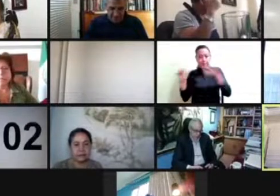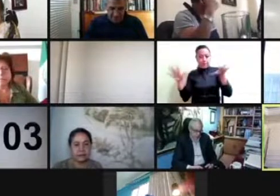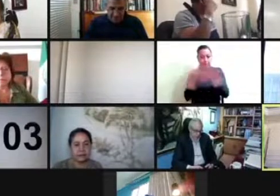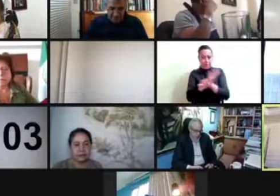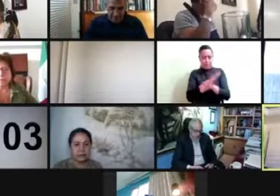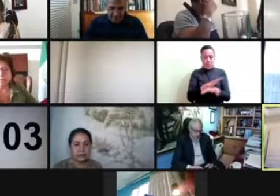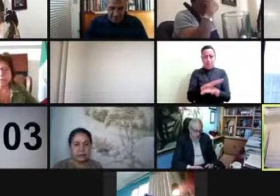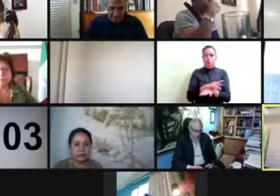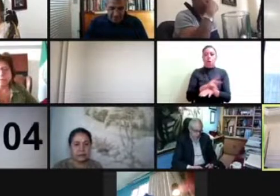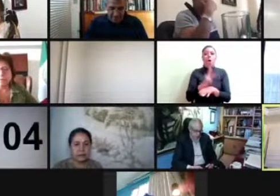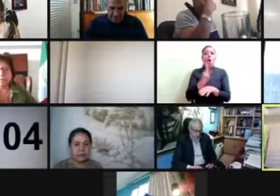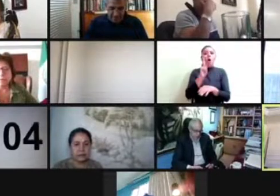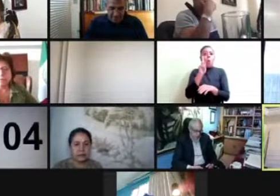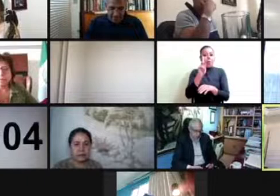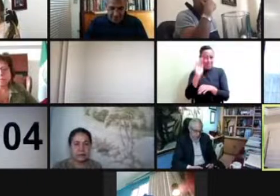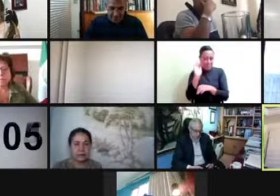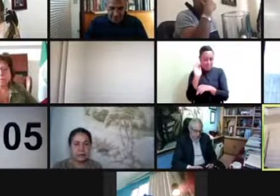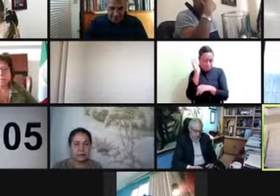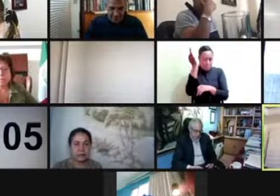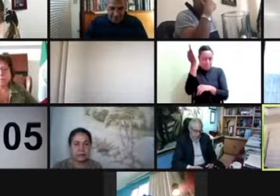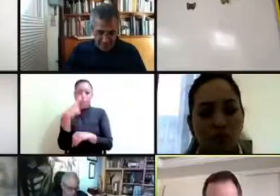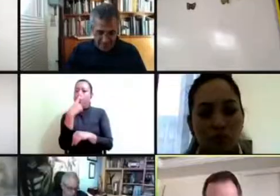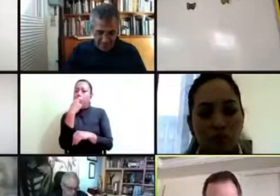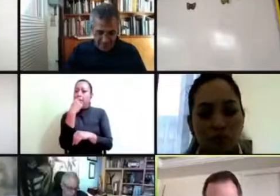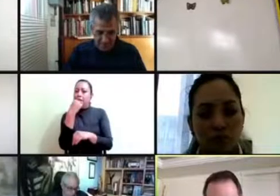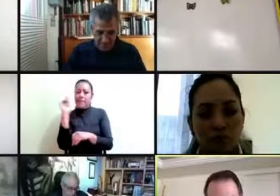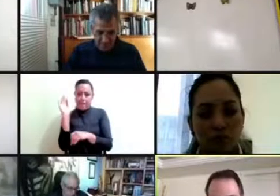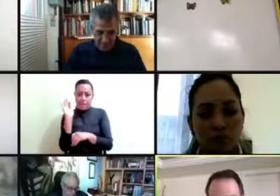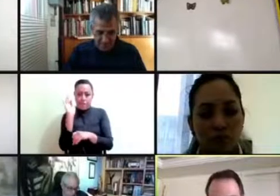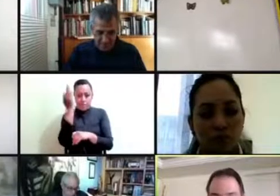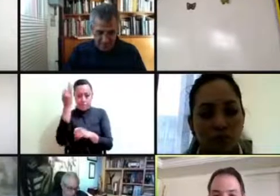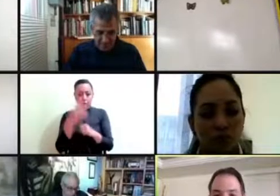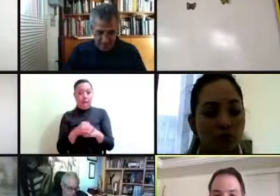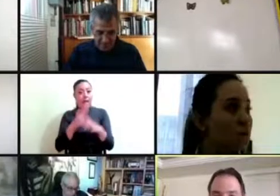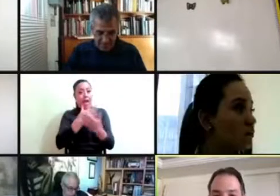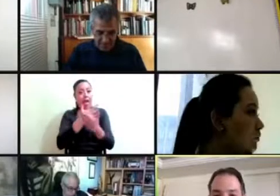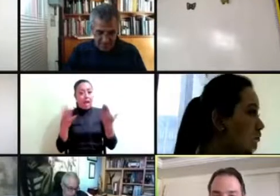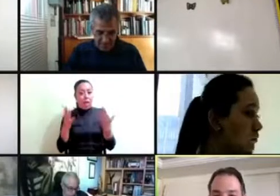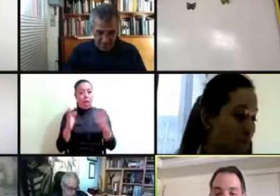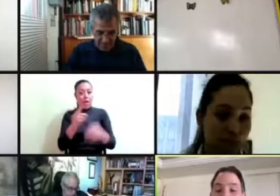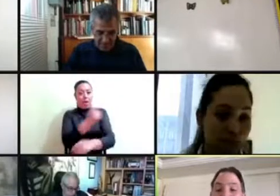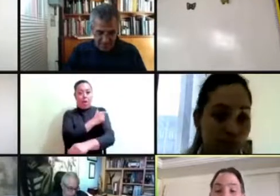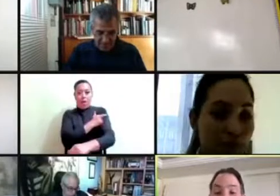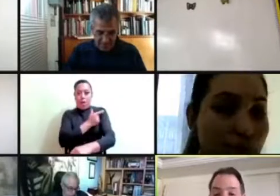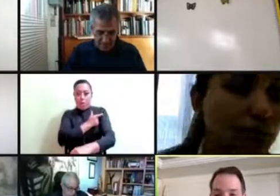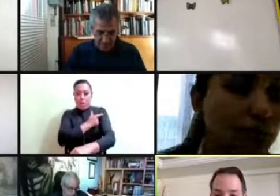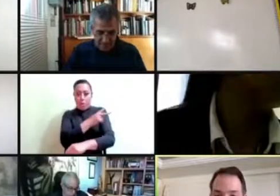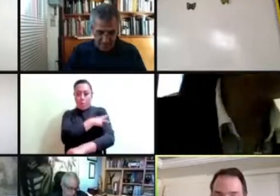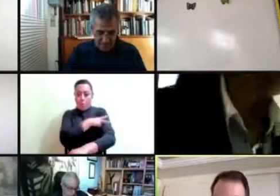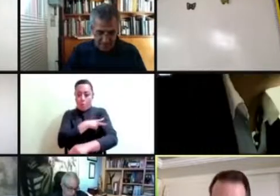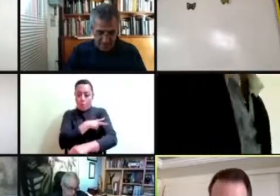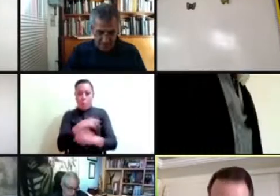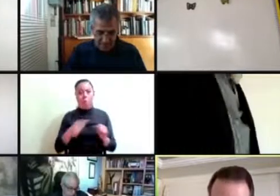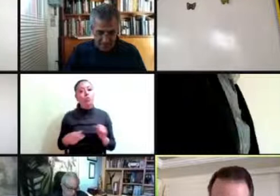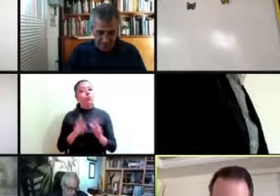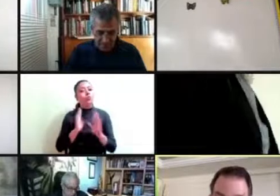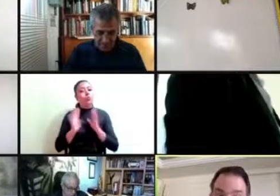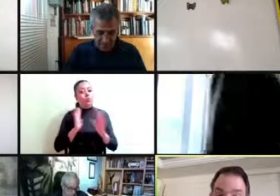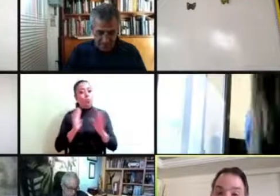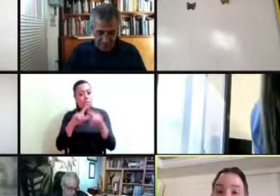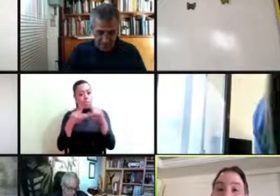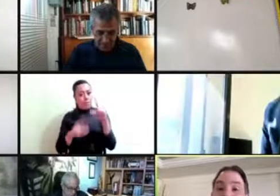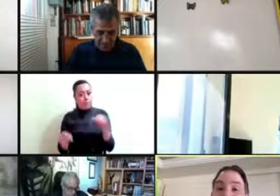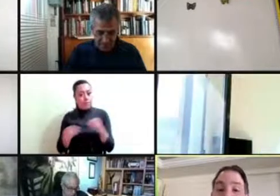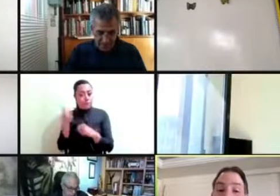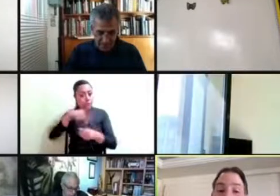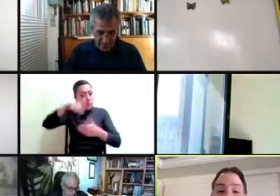Guardia Nacional, era que los miembros de la desaparecida Policía Federal exigían el respeto a su